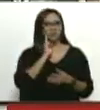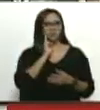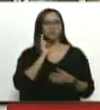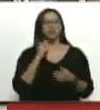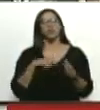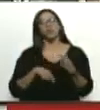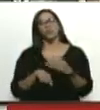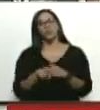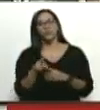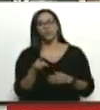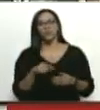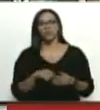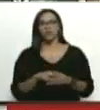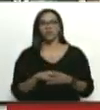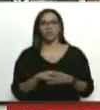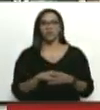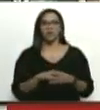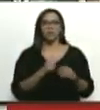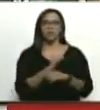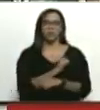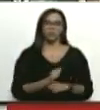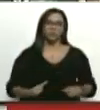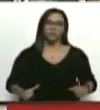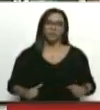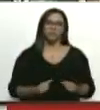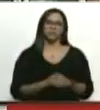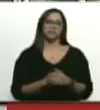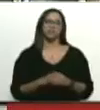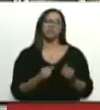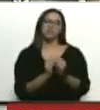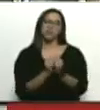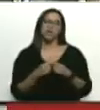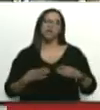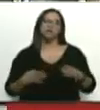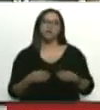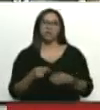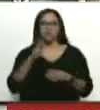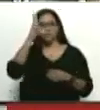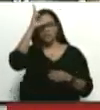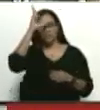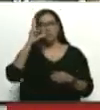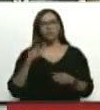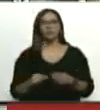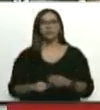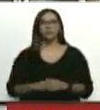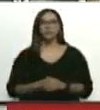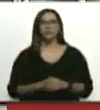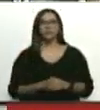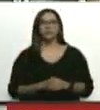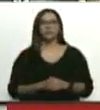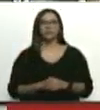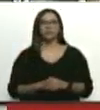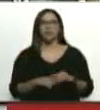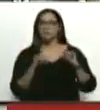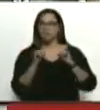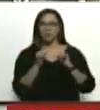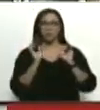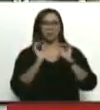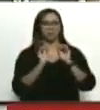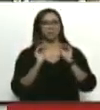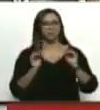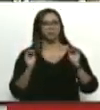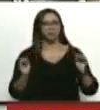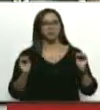a Estado Portuguesa, fui a Anzoátegui, en Falcón, allá mismo los denunciamos y